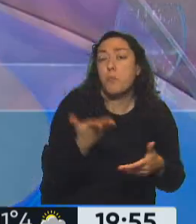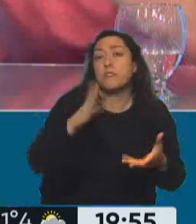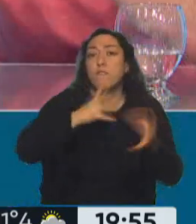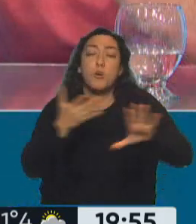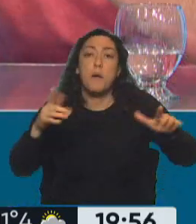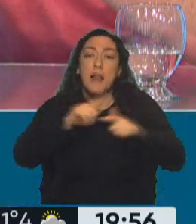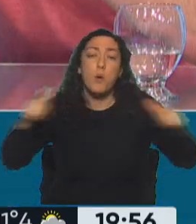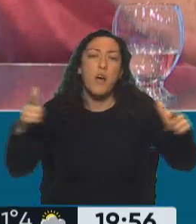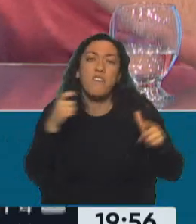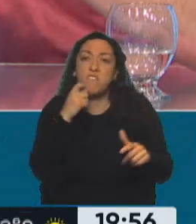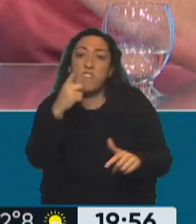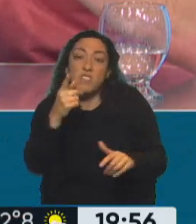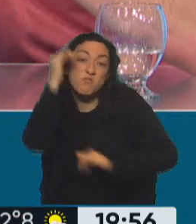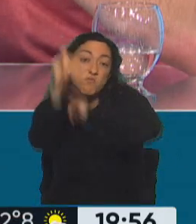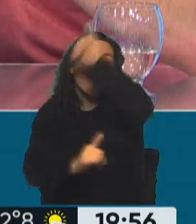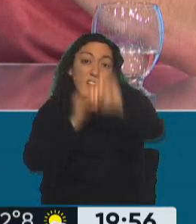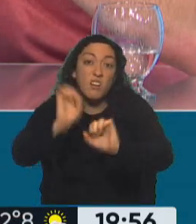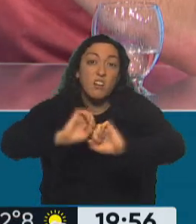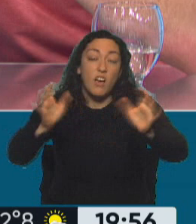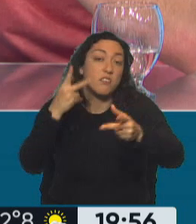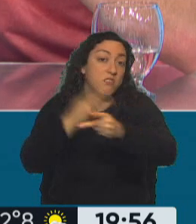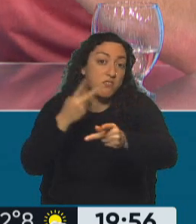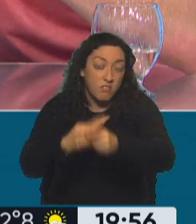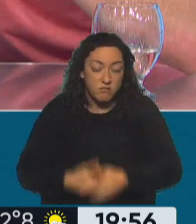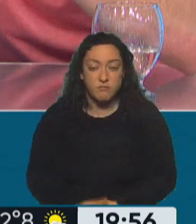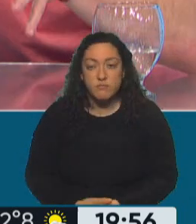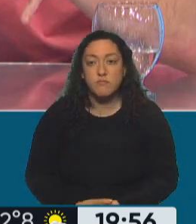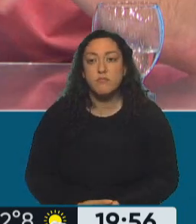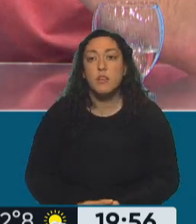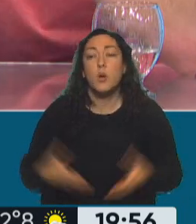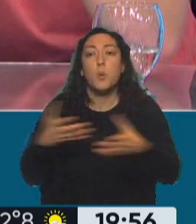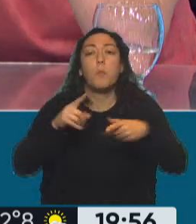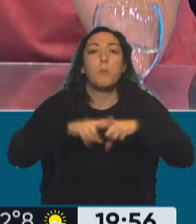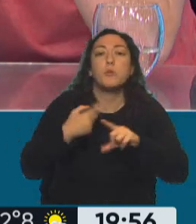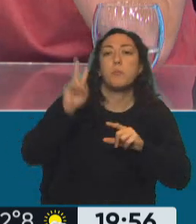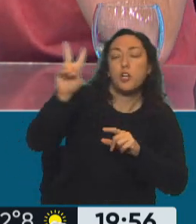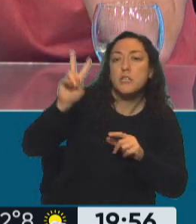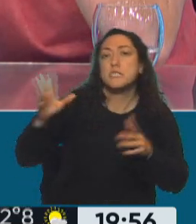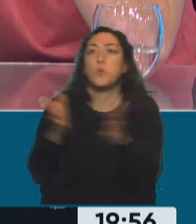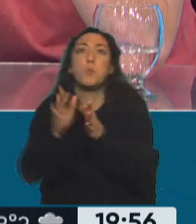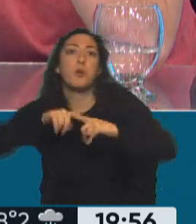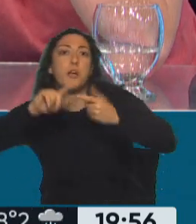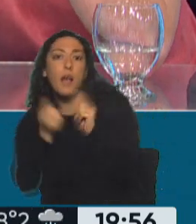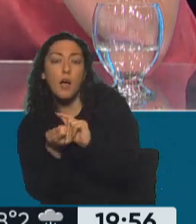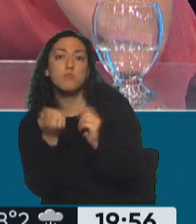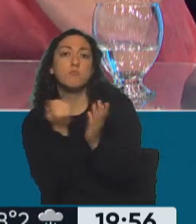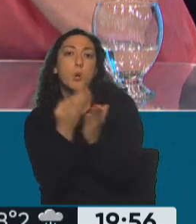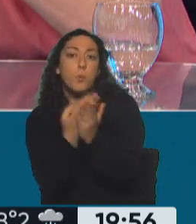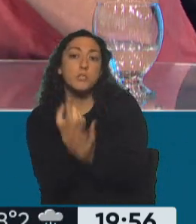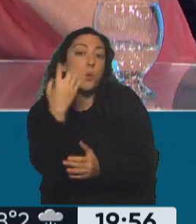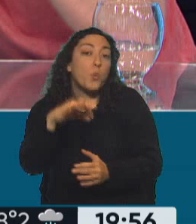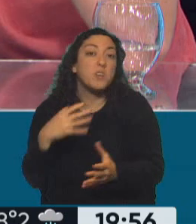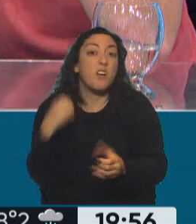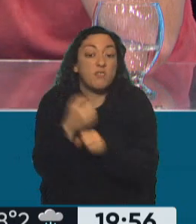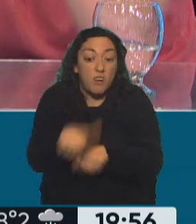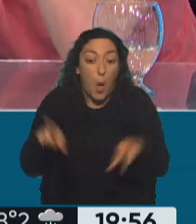lenguaje mucho más simple y sencillo en TikTok. Sí, el peronismo, Juntos por el Cambio, sigue teniendo una propuesta que todavía no se conoce